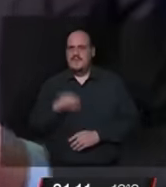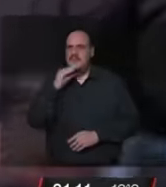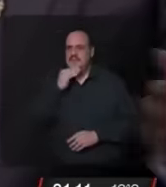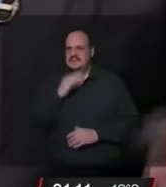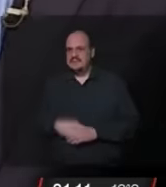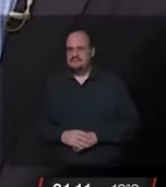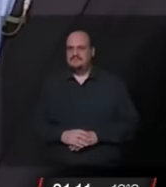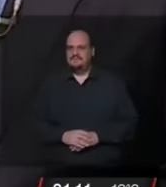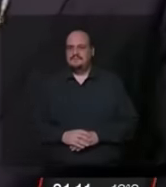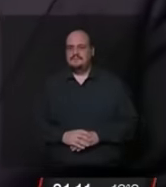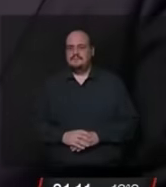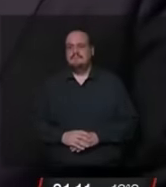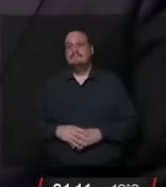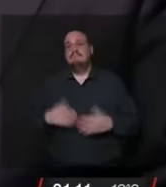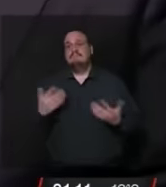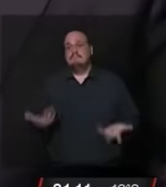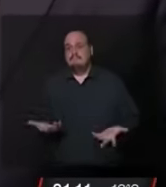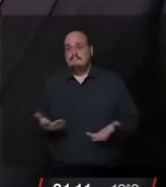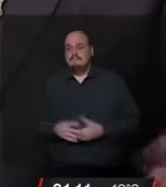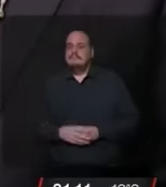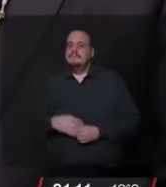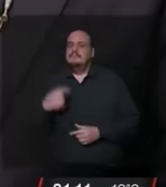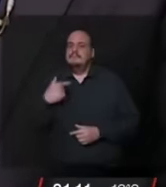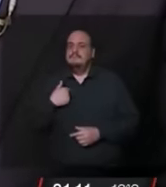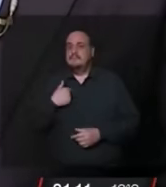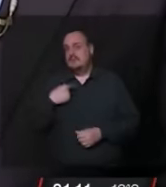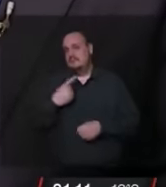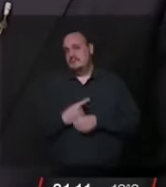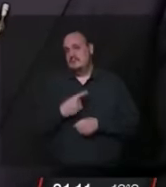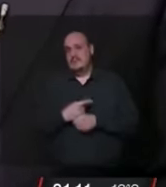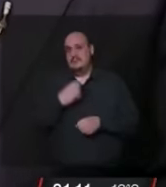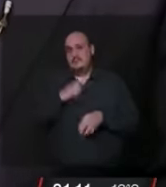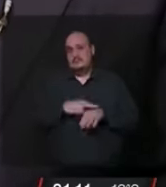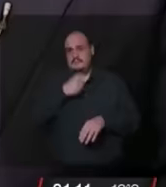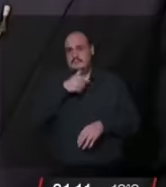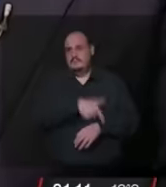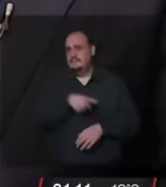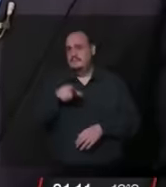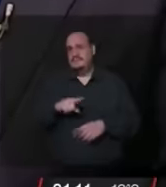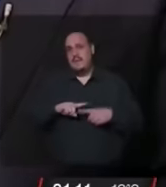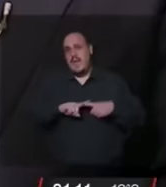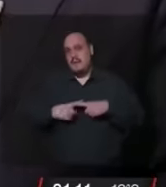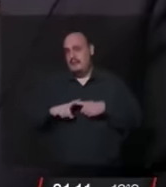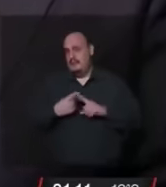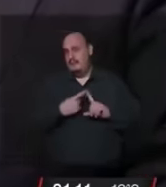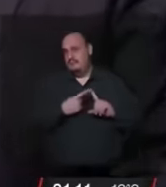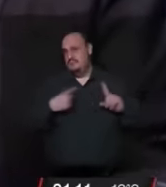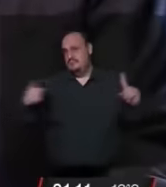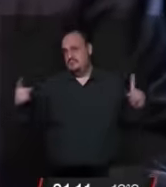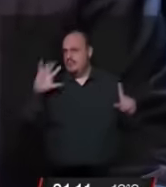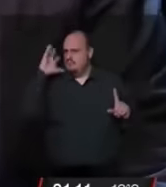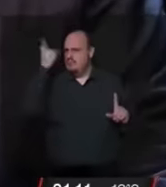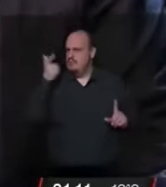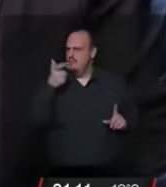Bueno, lo primero que te voy a dar es un consejo. El debate es largo, no te pongas agresivo porque la gente lo que espera